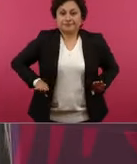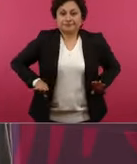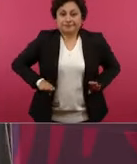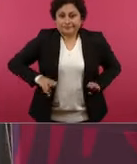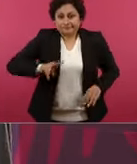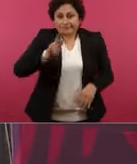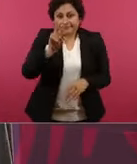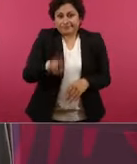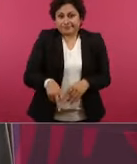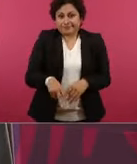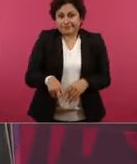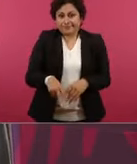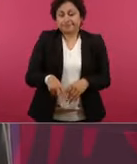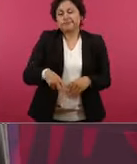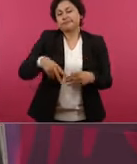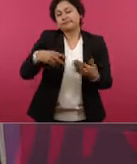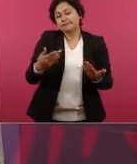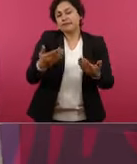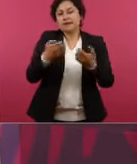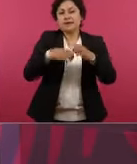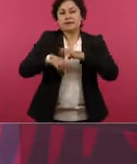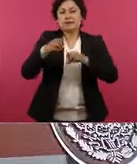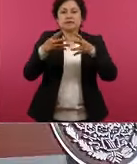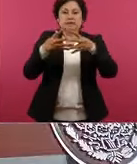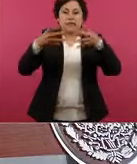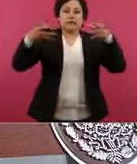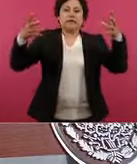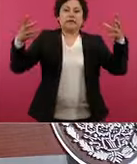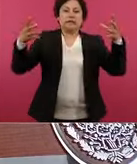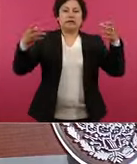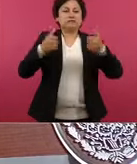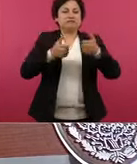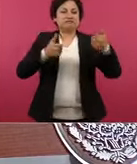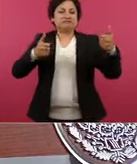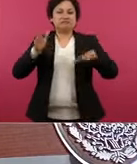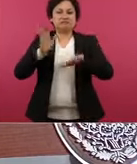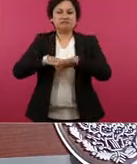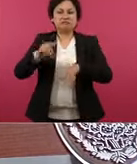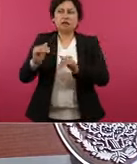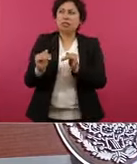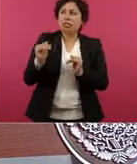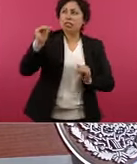al poder económico y al poder político, más independientes.